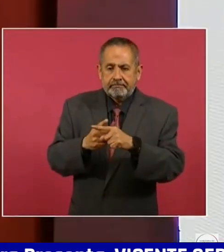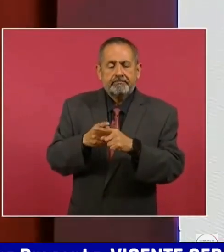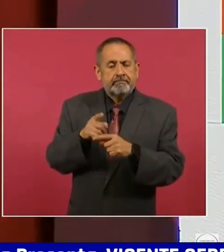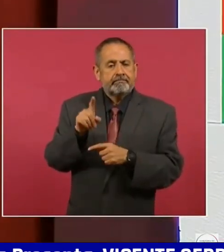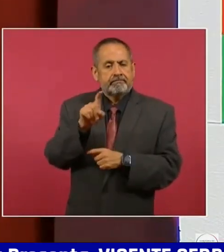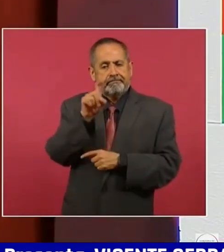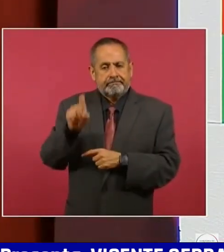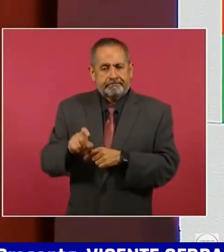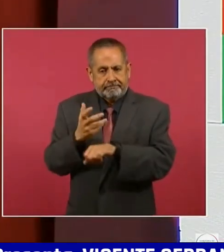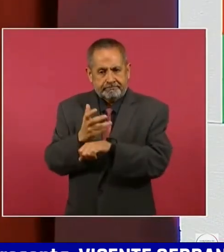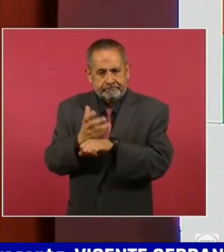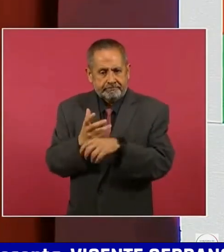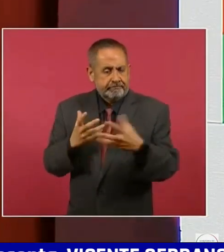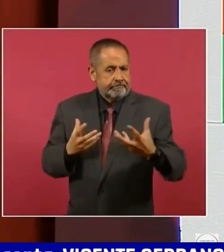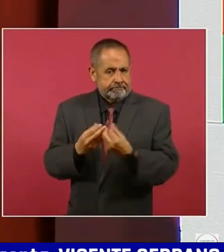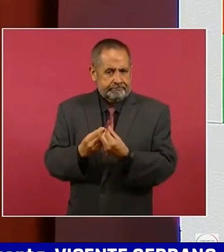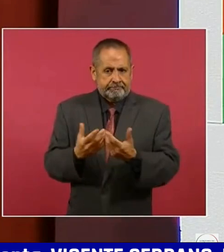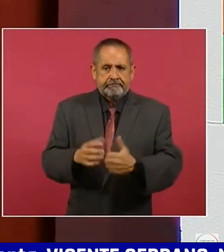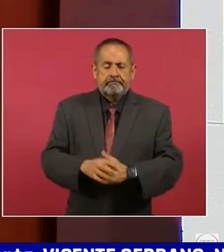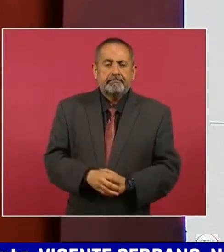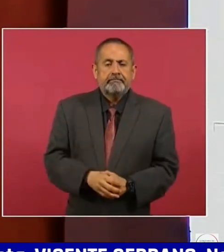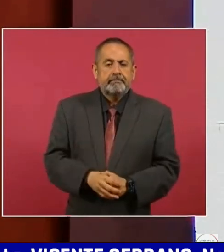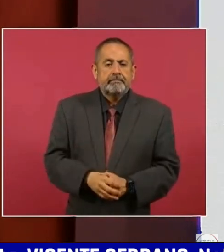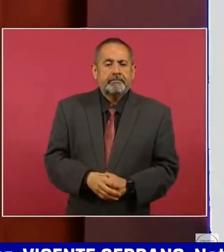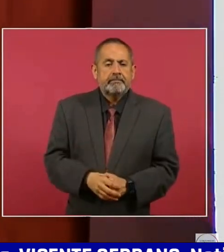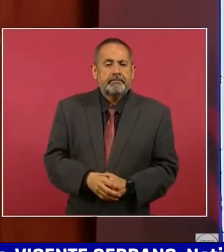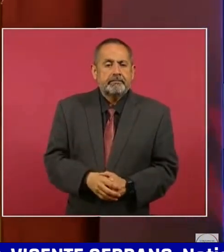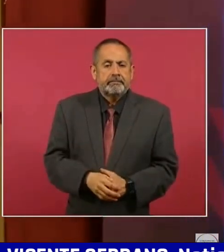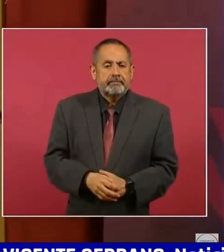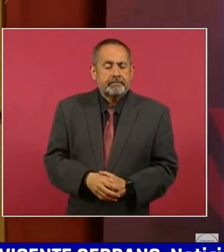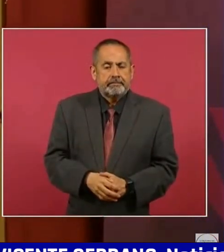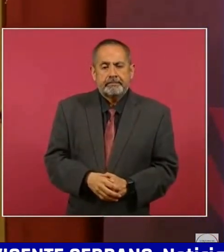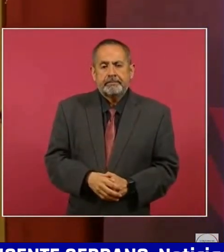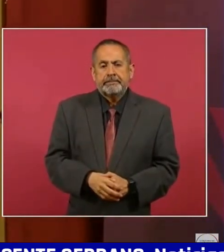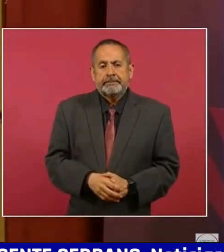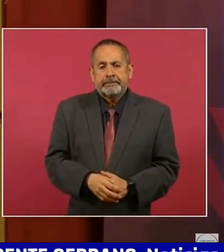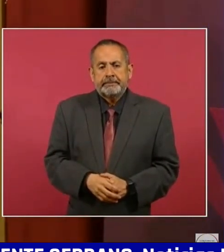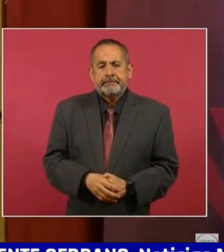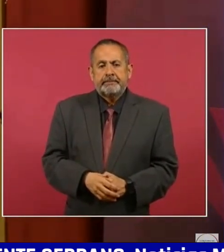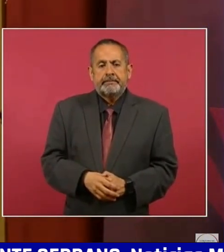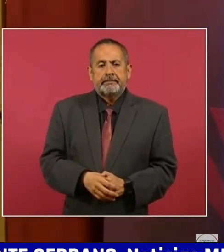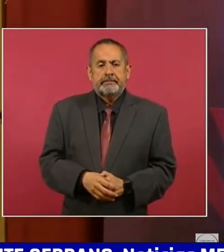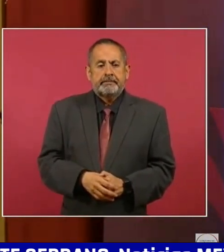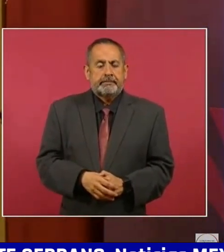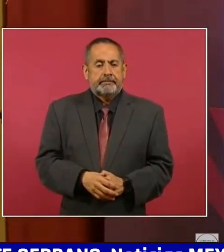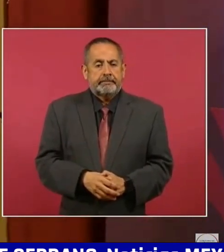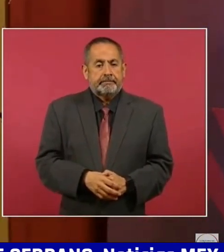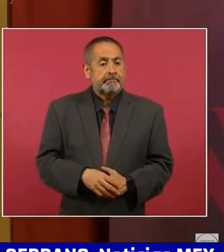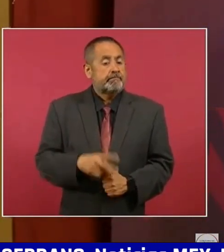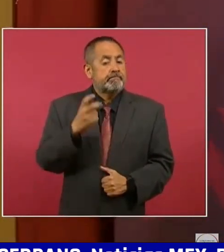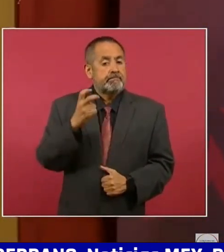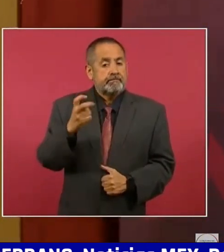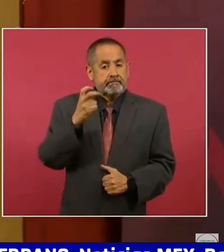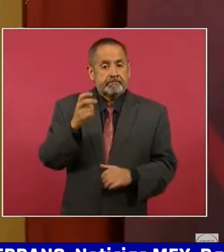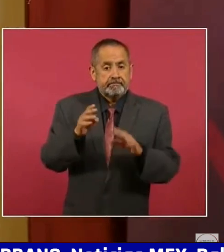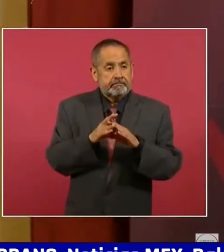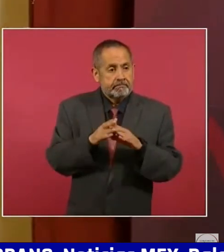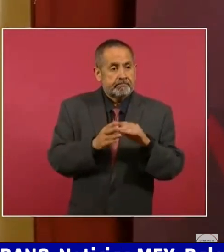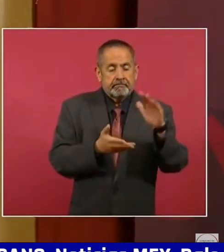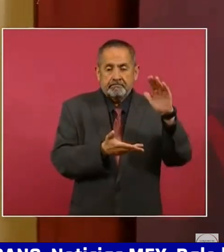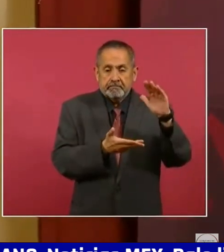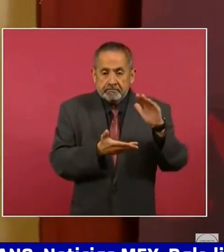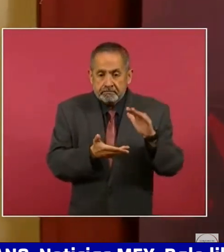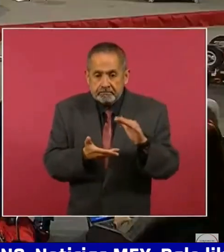que sigue, por favor. Y esta es la evolución y la proyección del déficit de